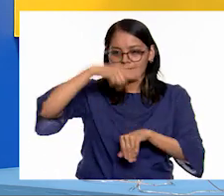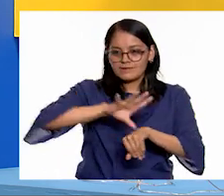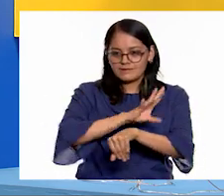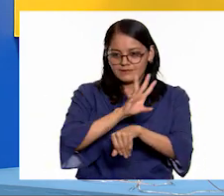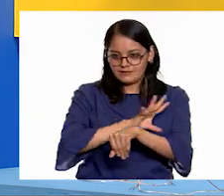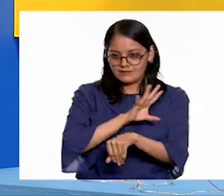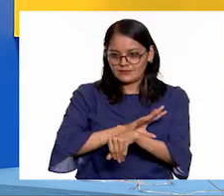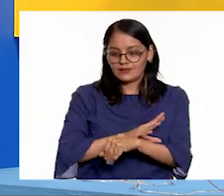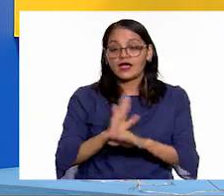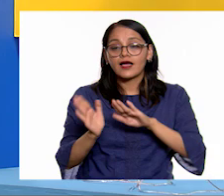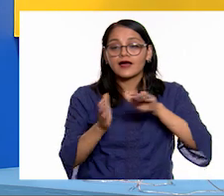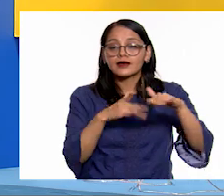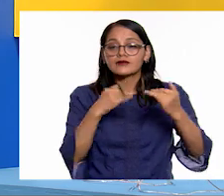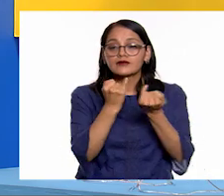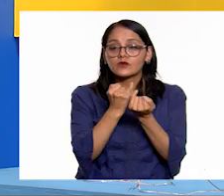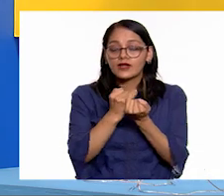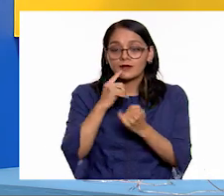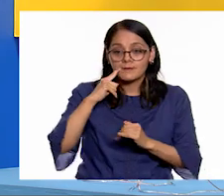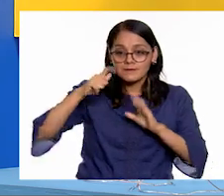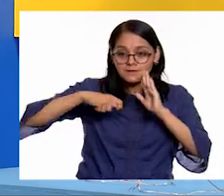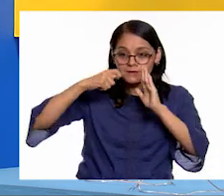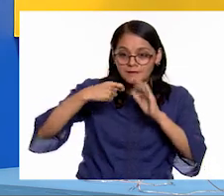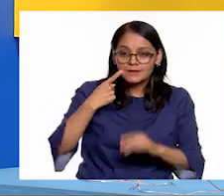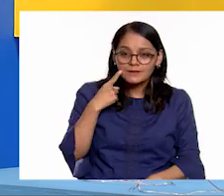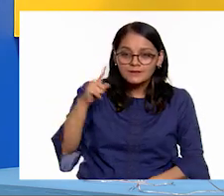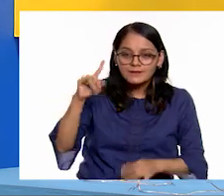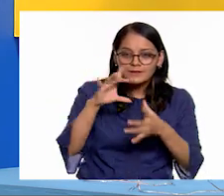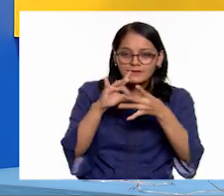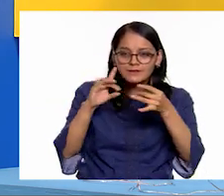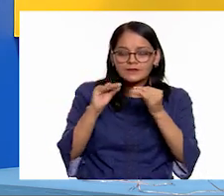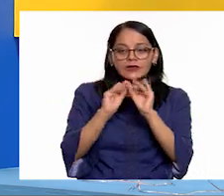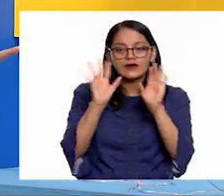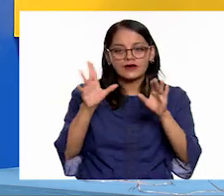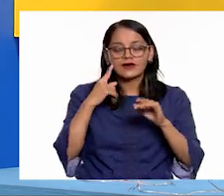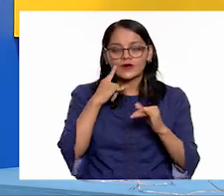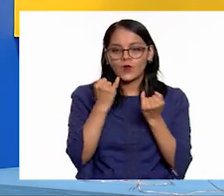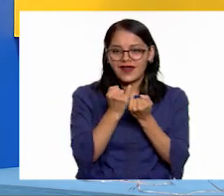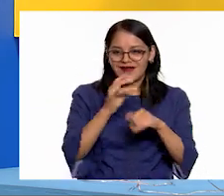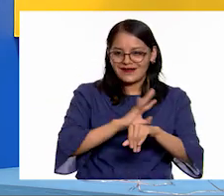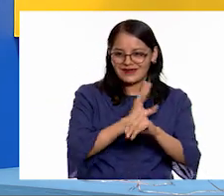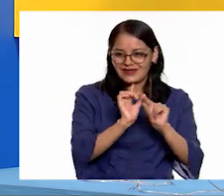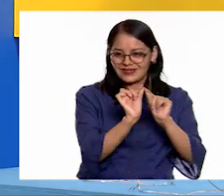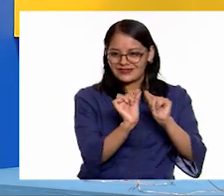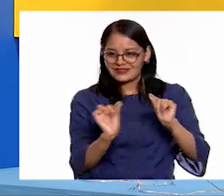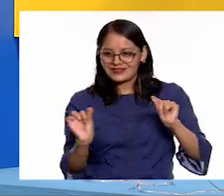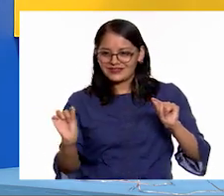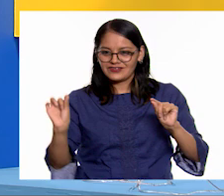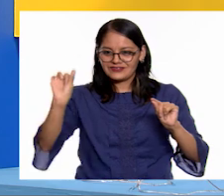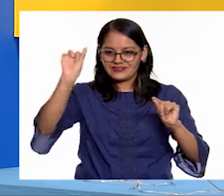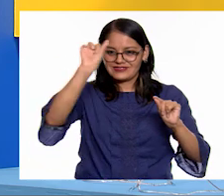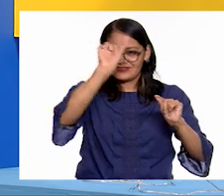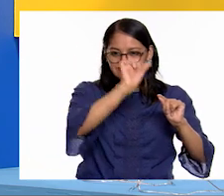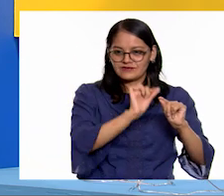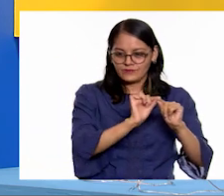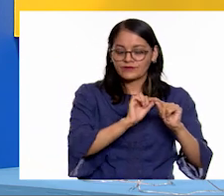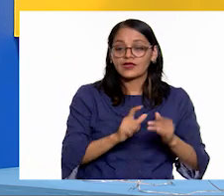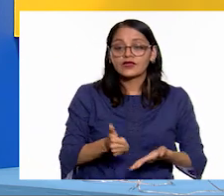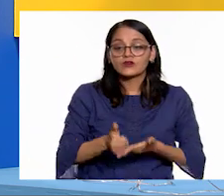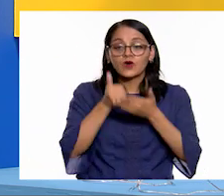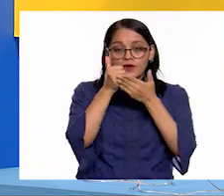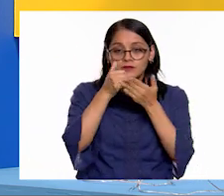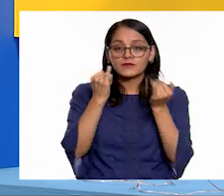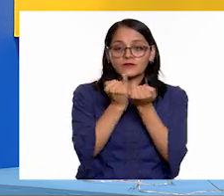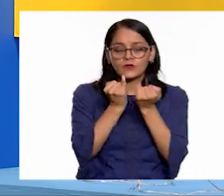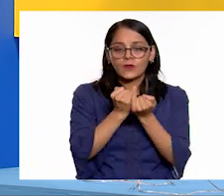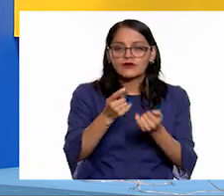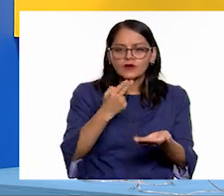eléctrica. Además, en el video es muy claro el funcionamiento del circuito eléctrico y nos muestra uno de